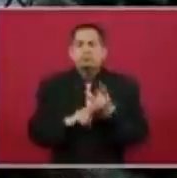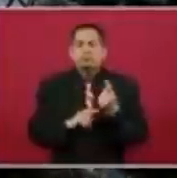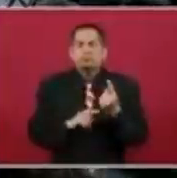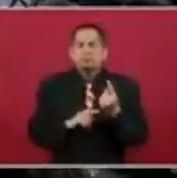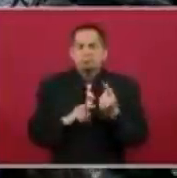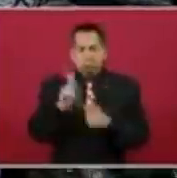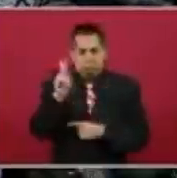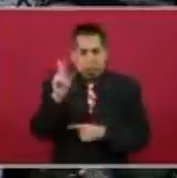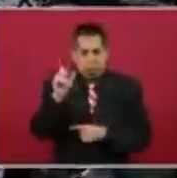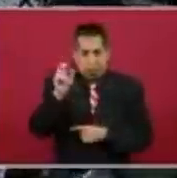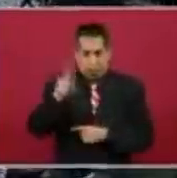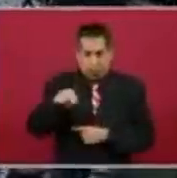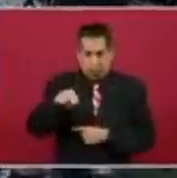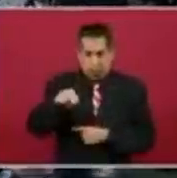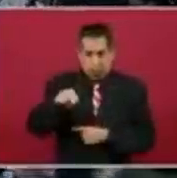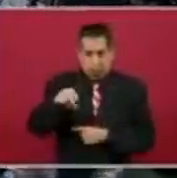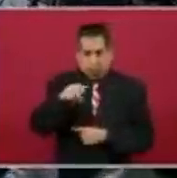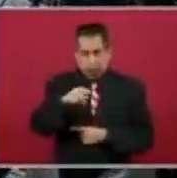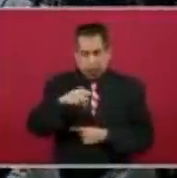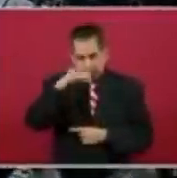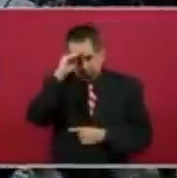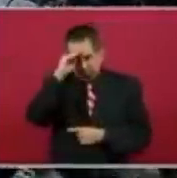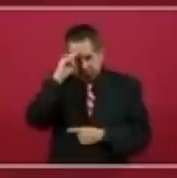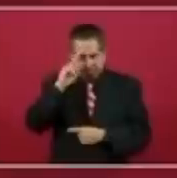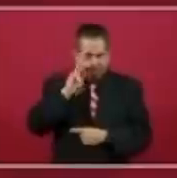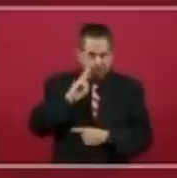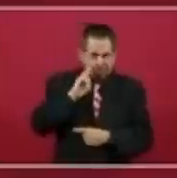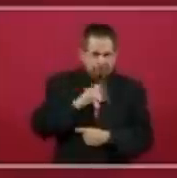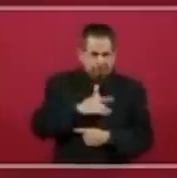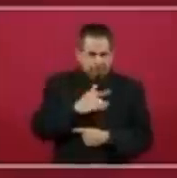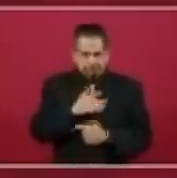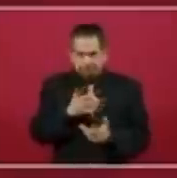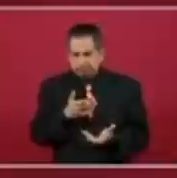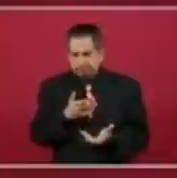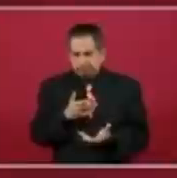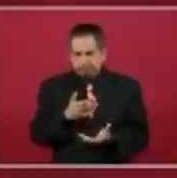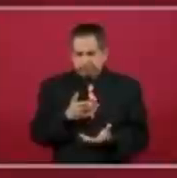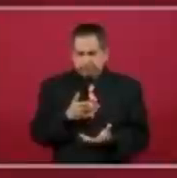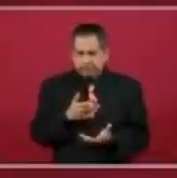el PAN está viendo esto